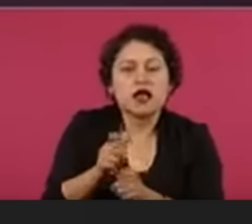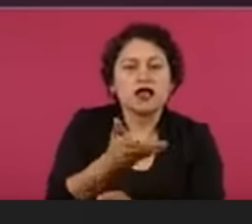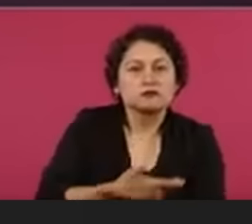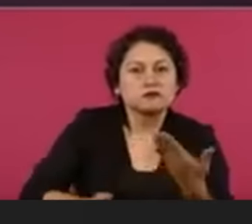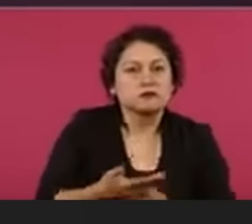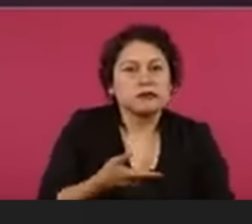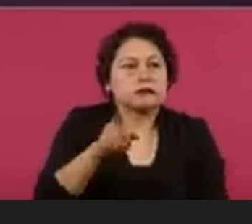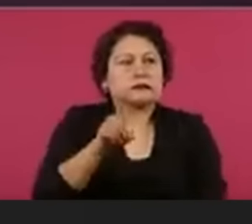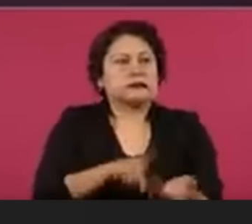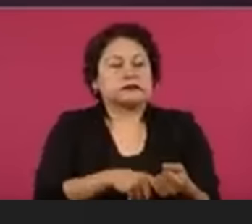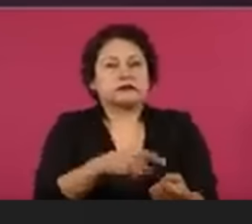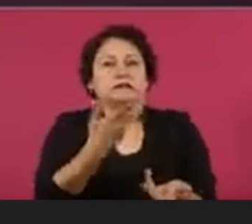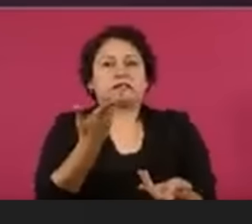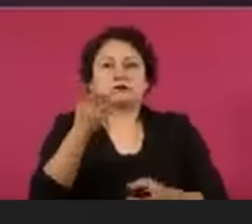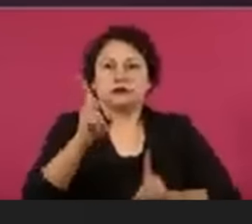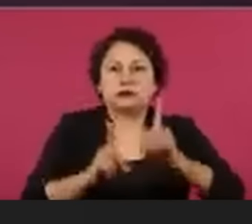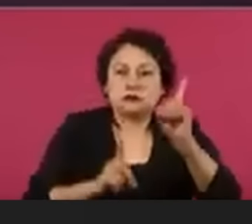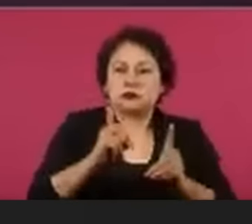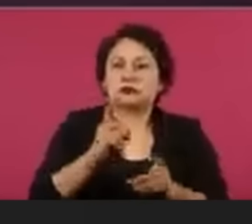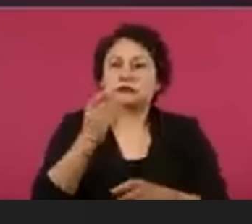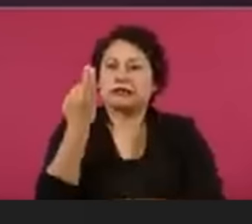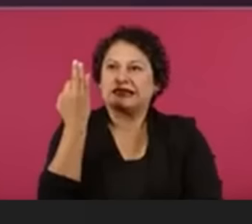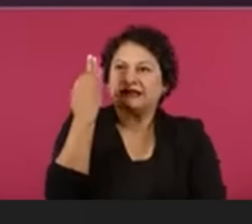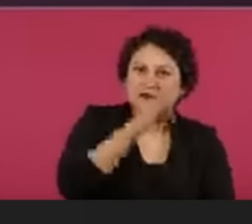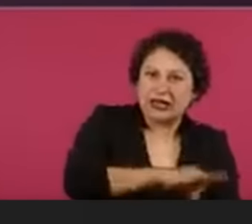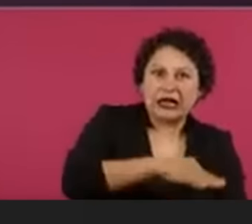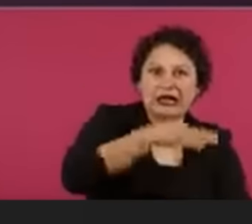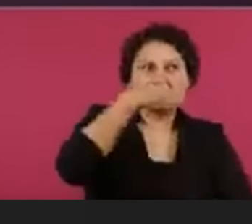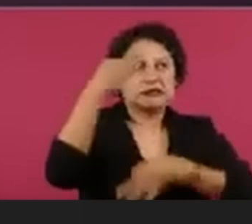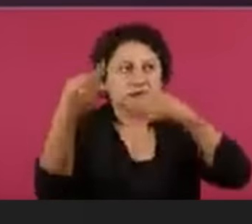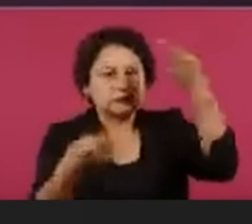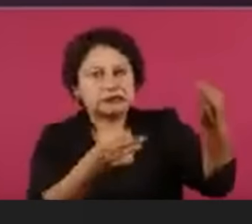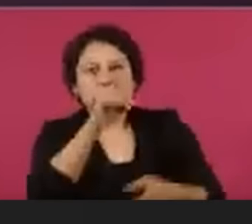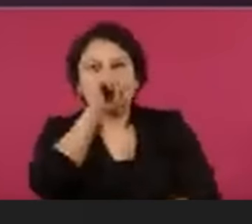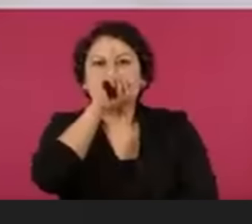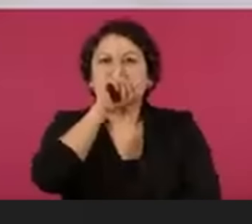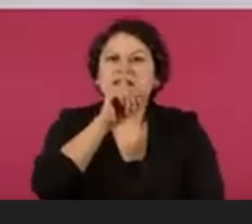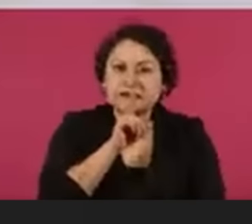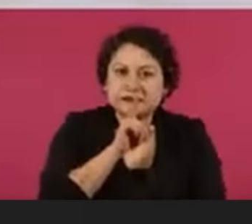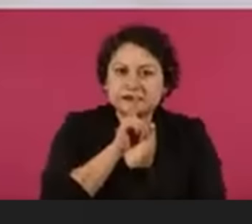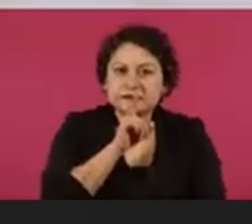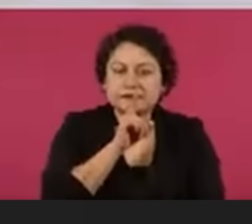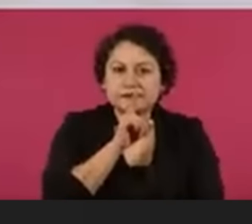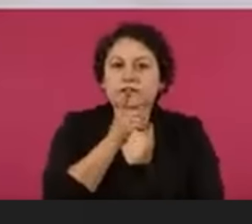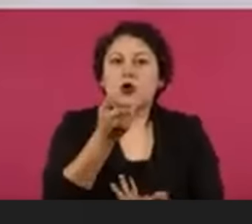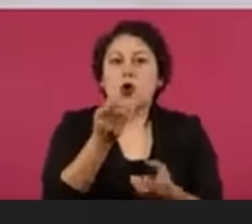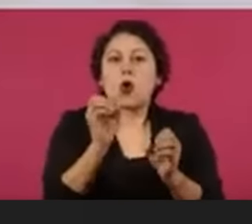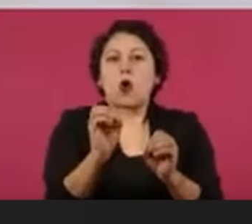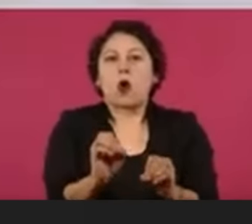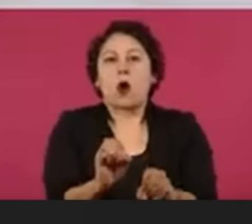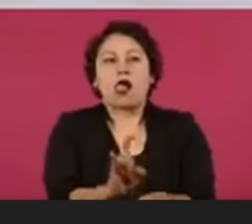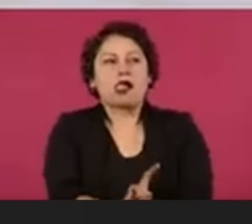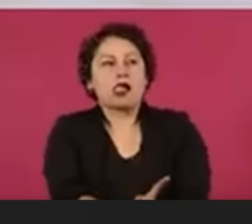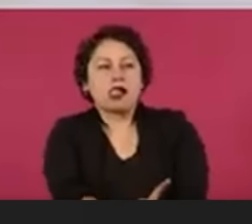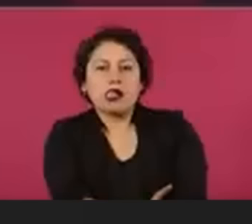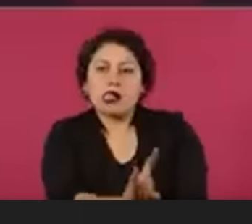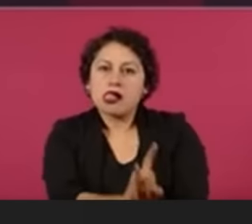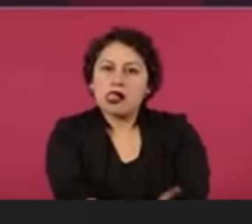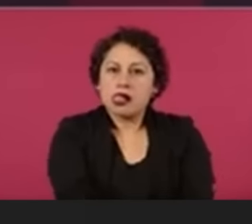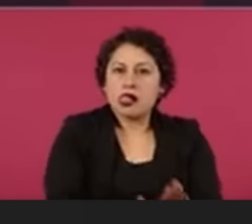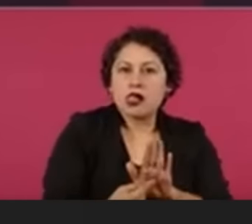posverdad, la infodemia, las mentiras abiertas, los montajes mediáticos,